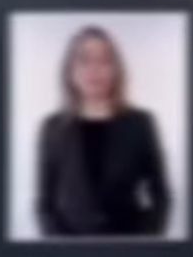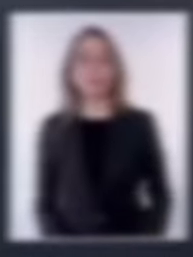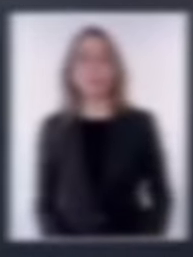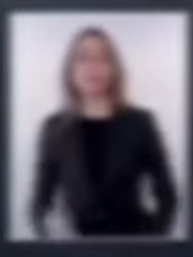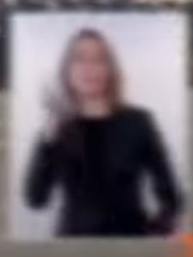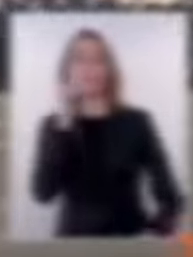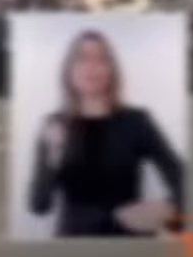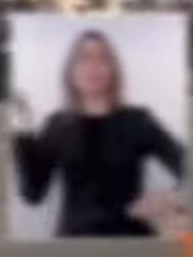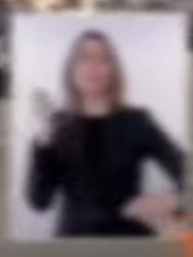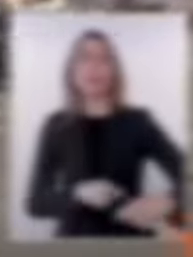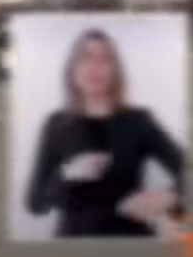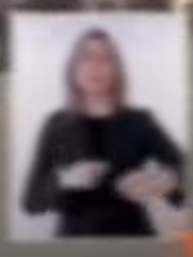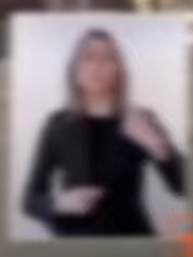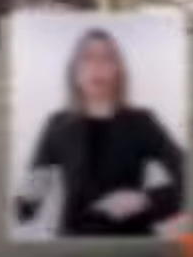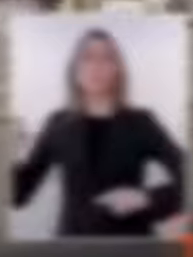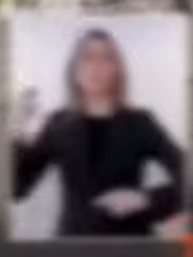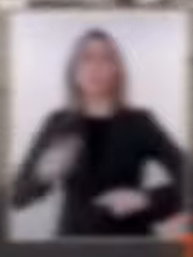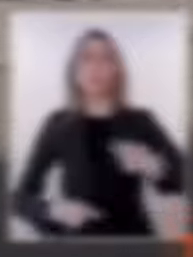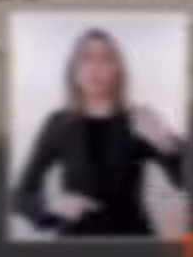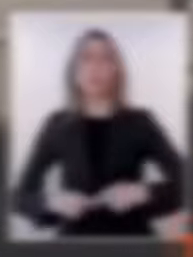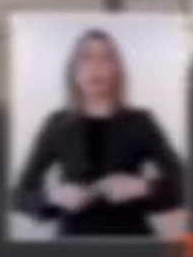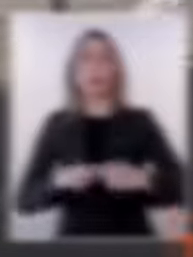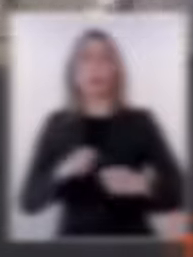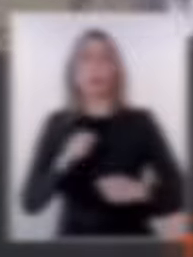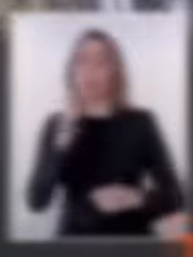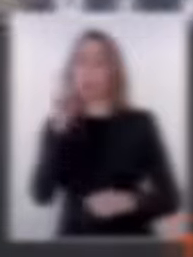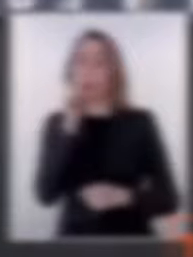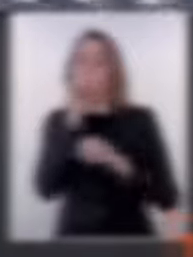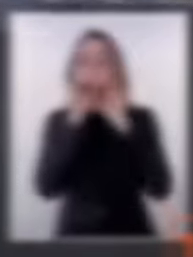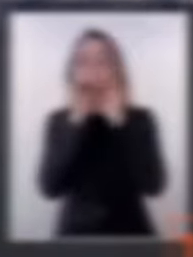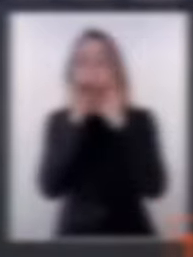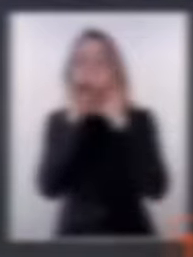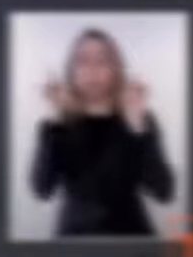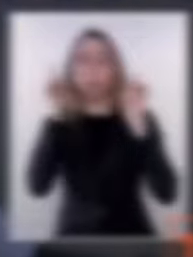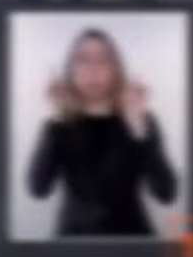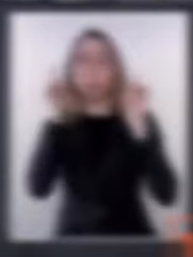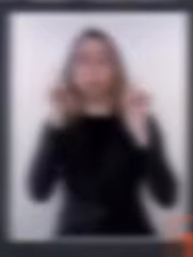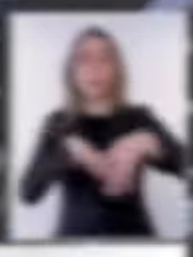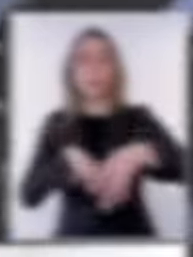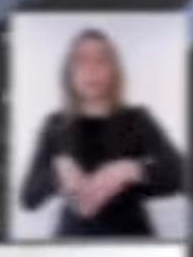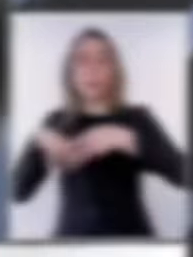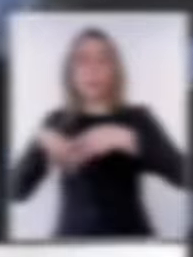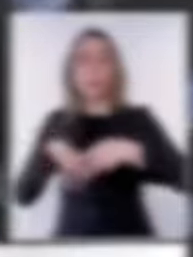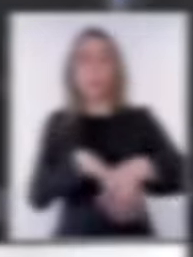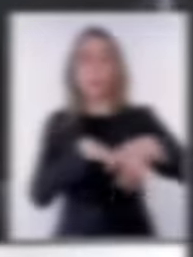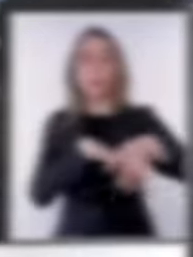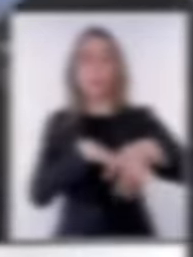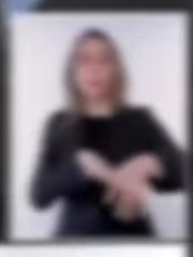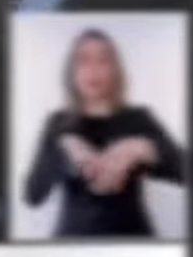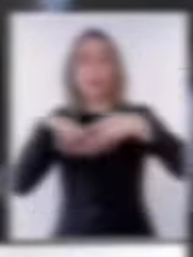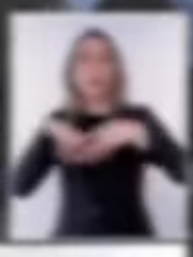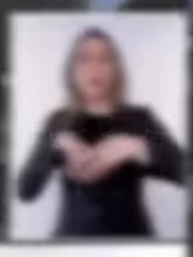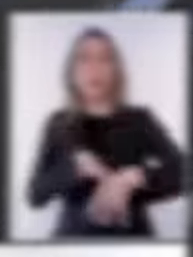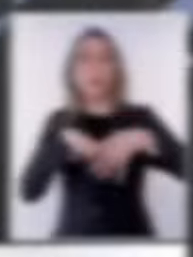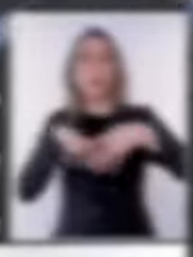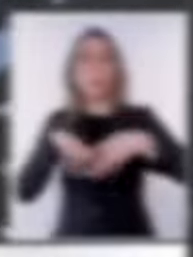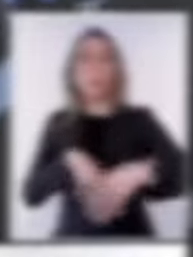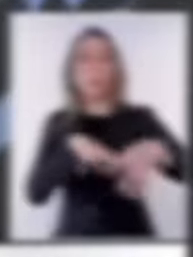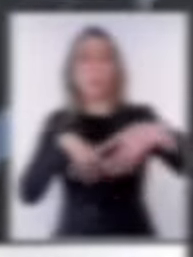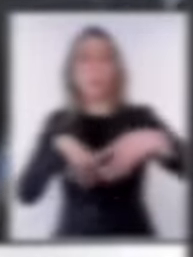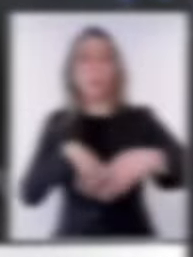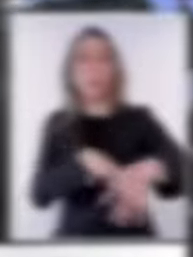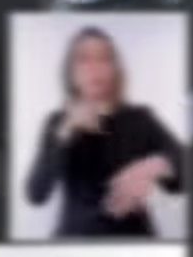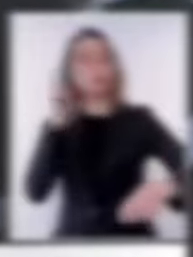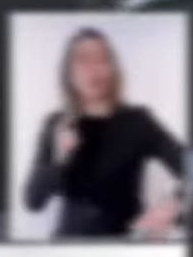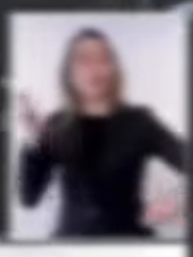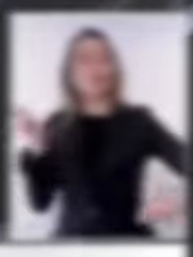hace mucho, ya no estamos viendo acerca de los desfiles porque nos hemos escabullido por diferentes temas que pues nos han estado recomendando. Nos hemos alejado de